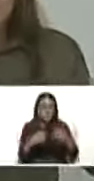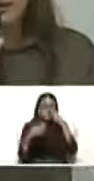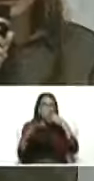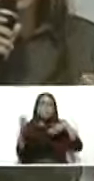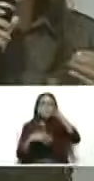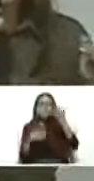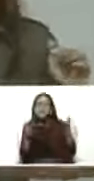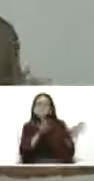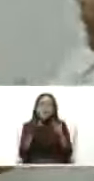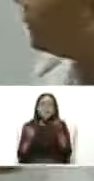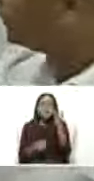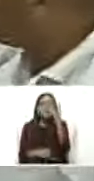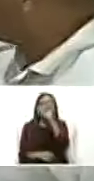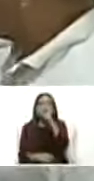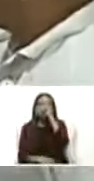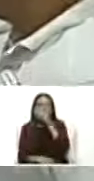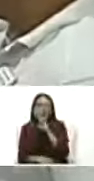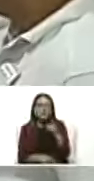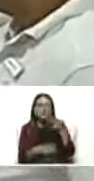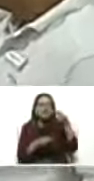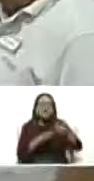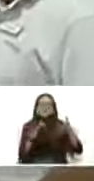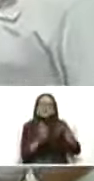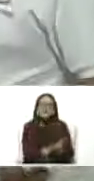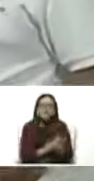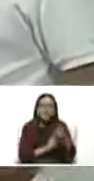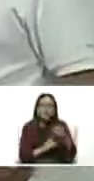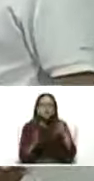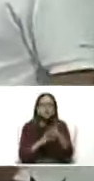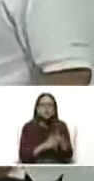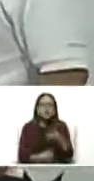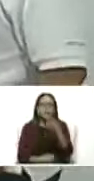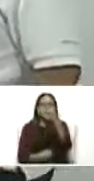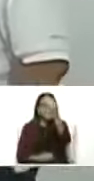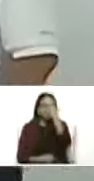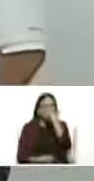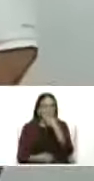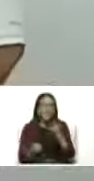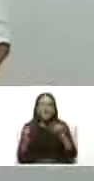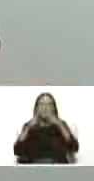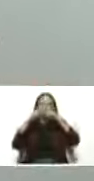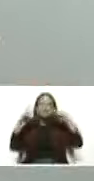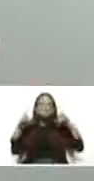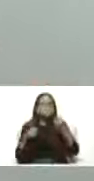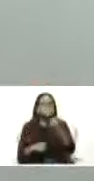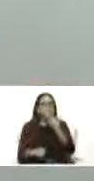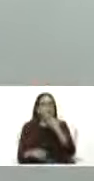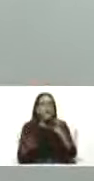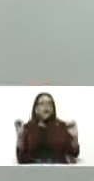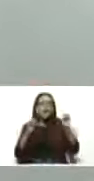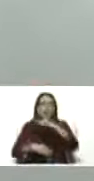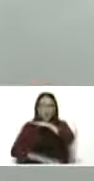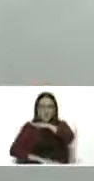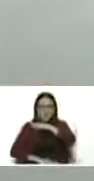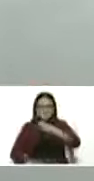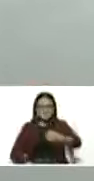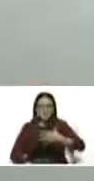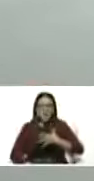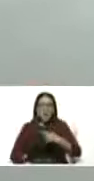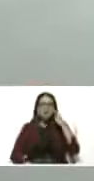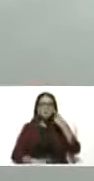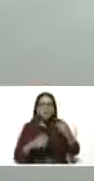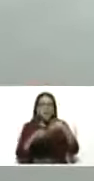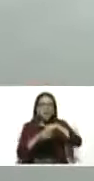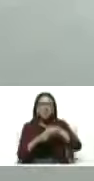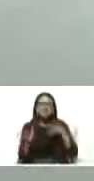ahí se hacen cualquier cantidad de estudios para determinar Darwin fracturas. Quintero. ¿Cómo está, presidente? ¿Cómo le digo? ¿Qué